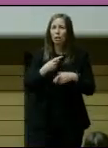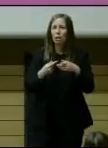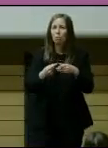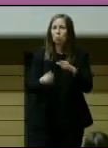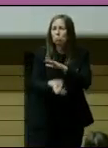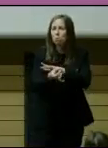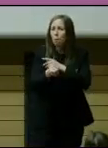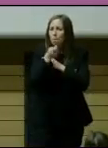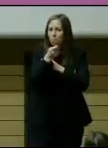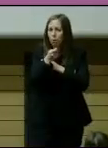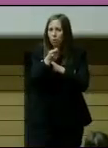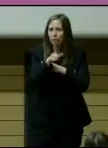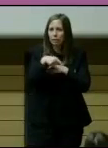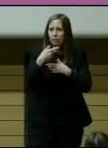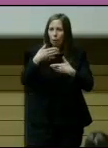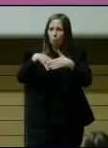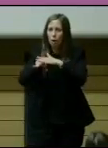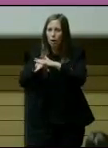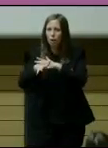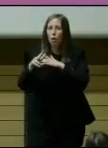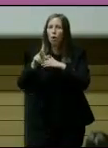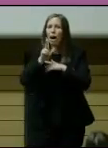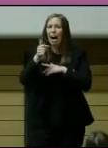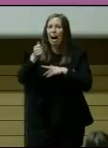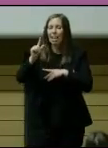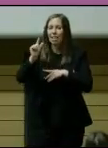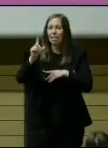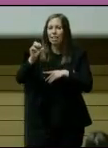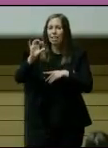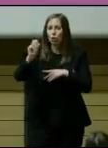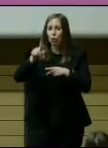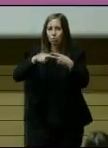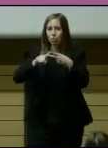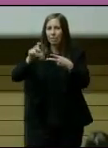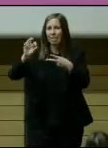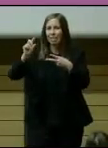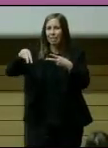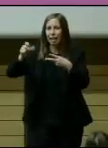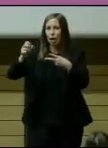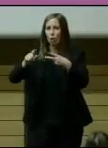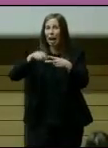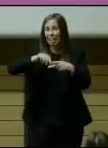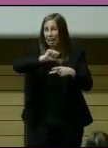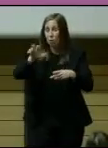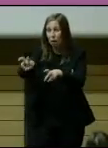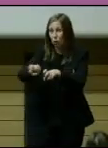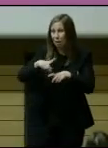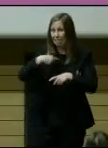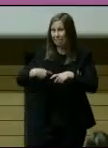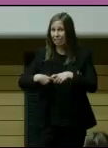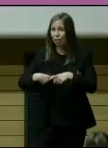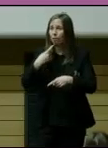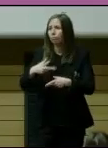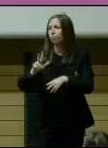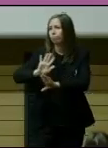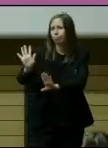produce lo tienen ya encargado Jalisco Nueva Generación y muy especialmente Sinaloa. Si cualquier gañán de Europa quiere comprar fentanilo a China,